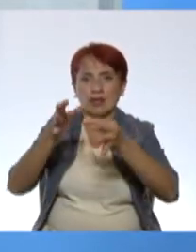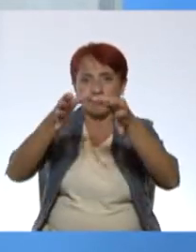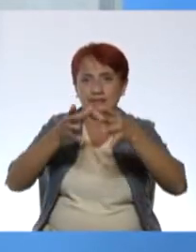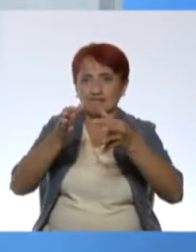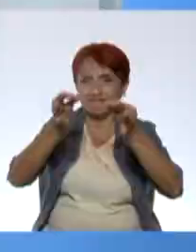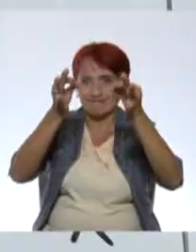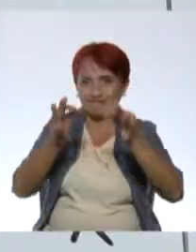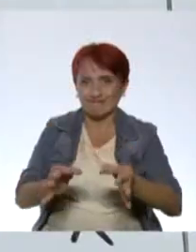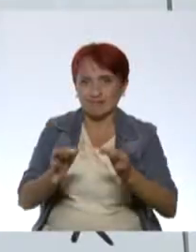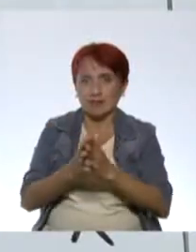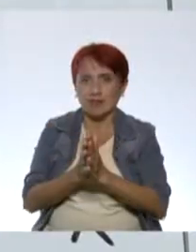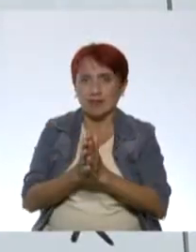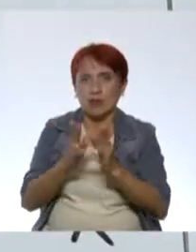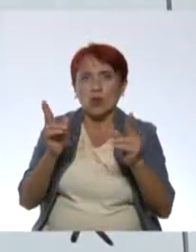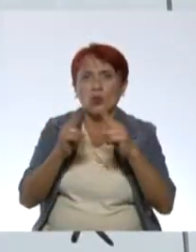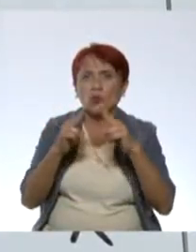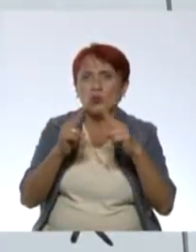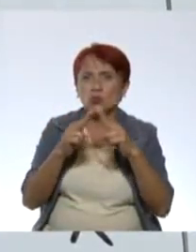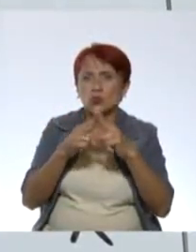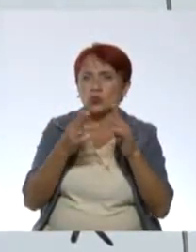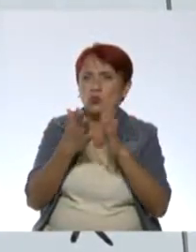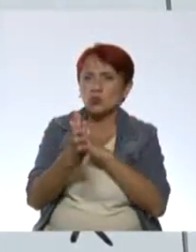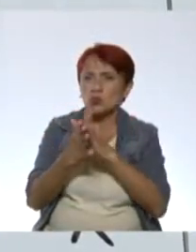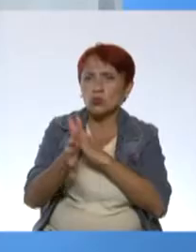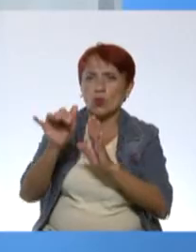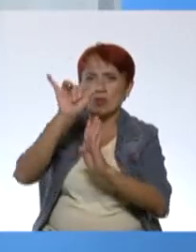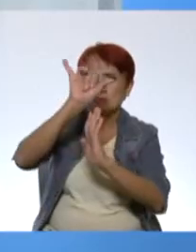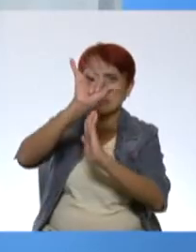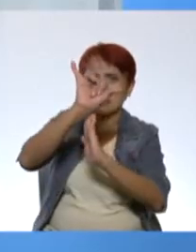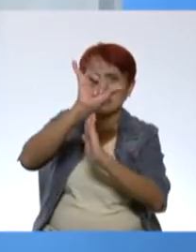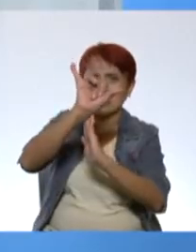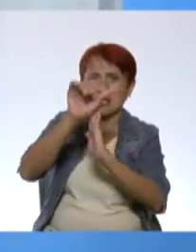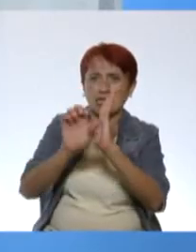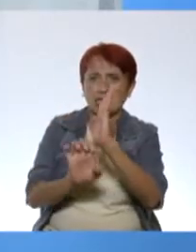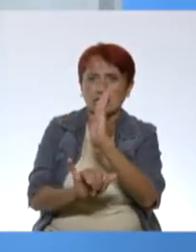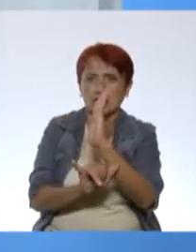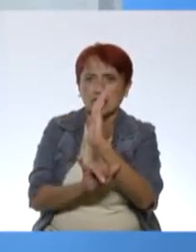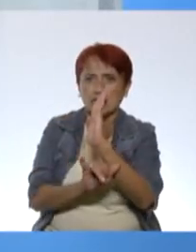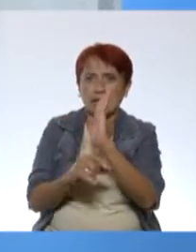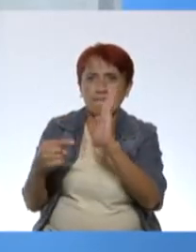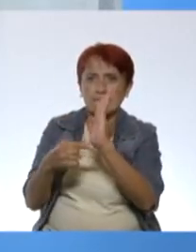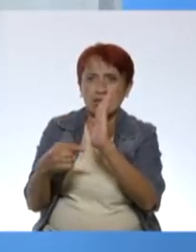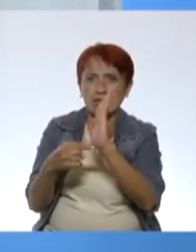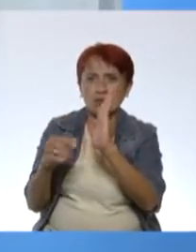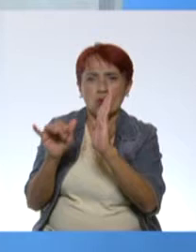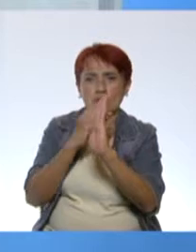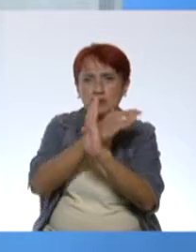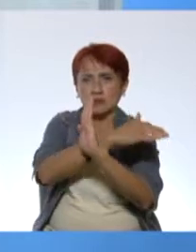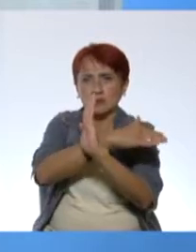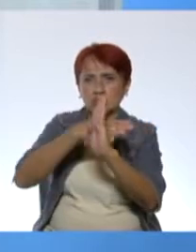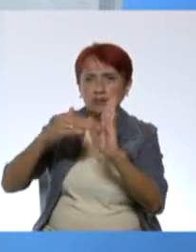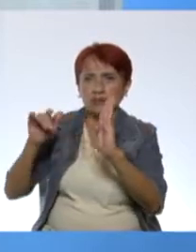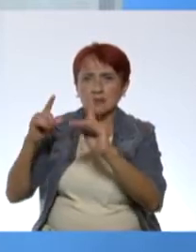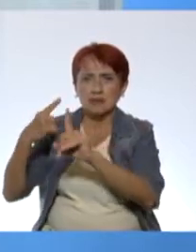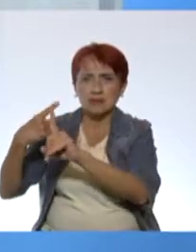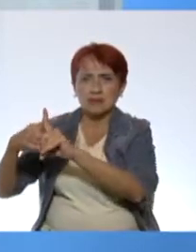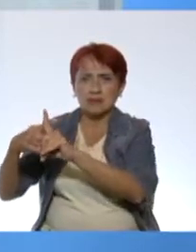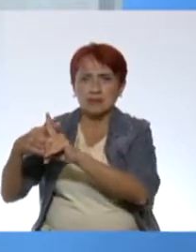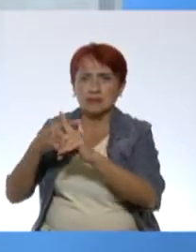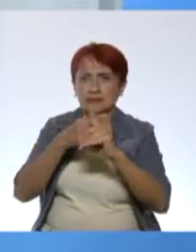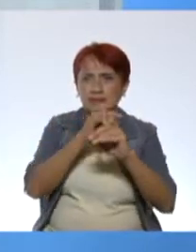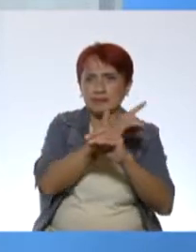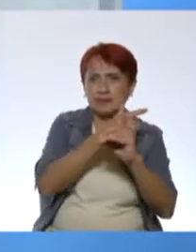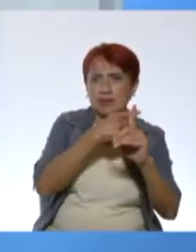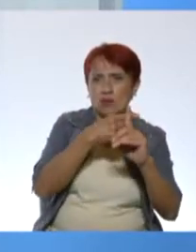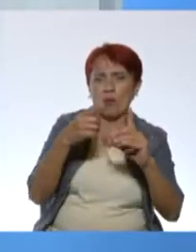En el plano real, que se conoce como plano cartesiano porque fue un plano hecho